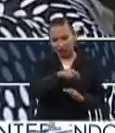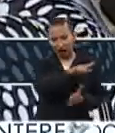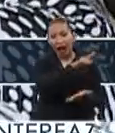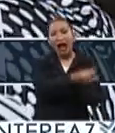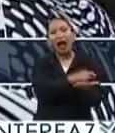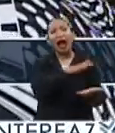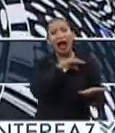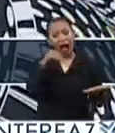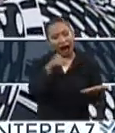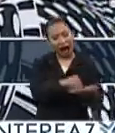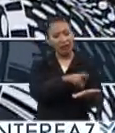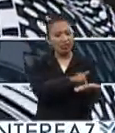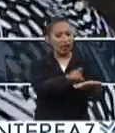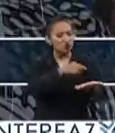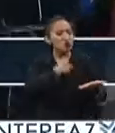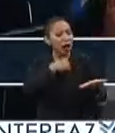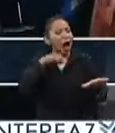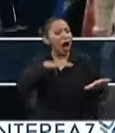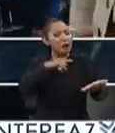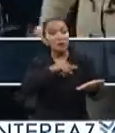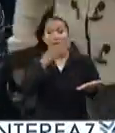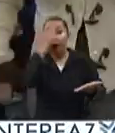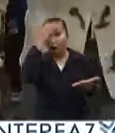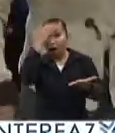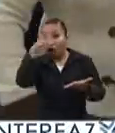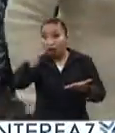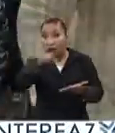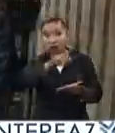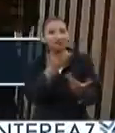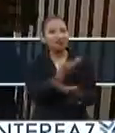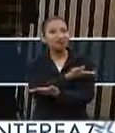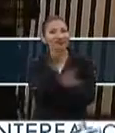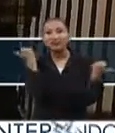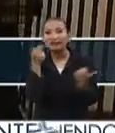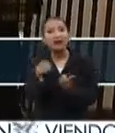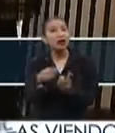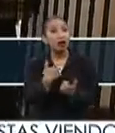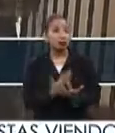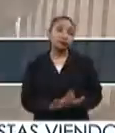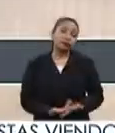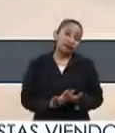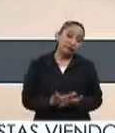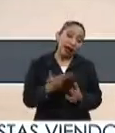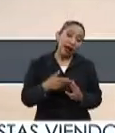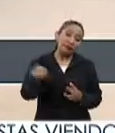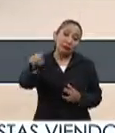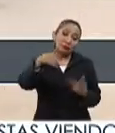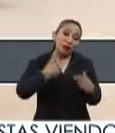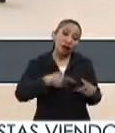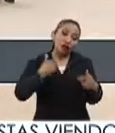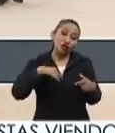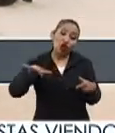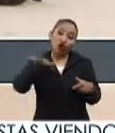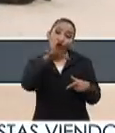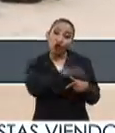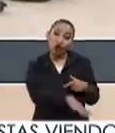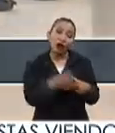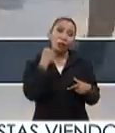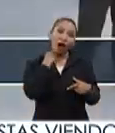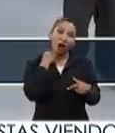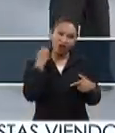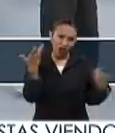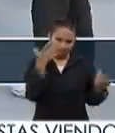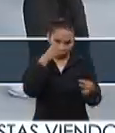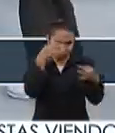marco normativo, insisto, Sí. Claro. pero no se conoce. Y no podemos esperar que la sociedad mexicana sea una sociedad de